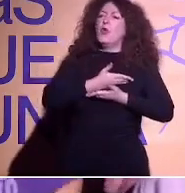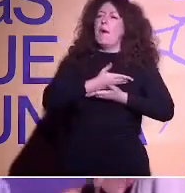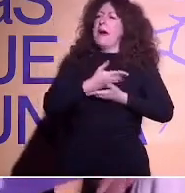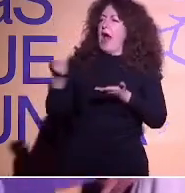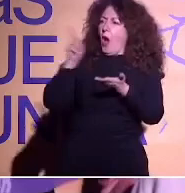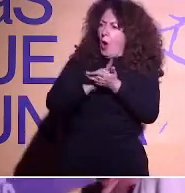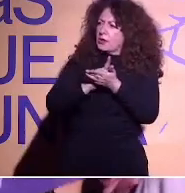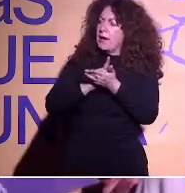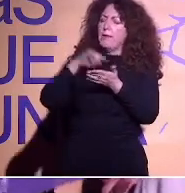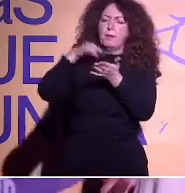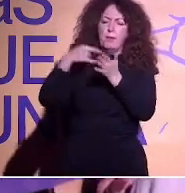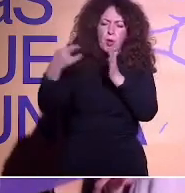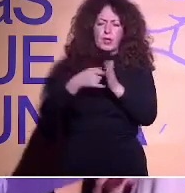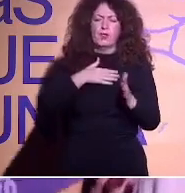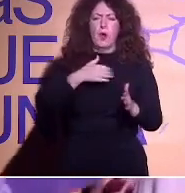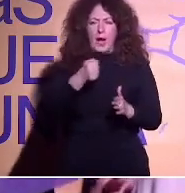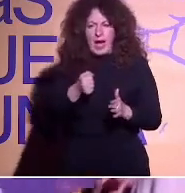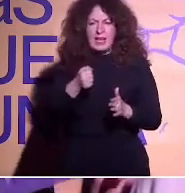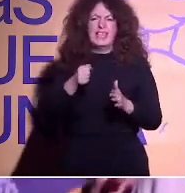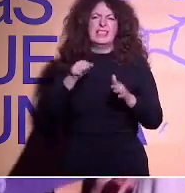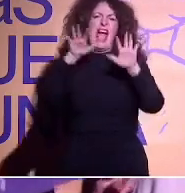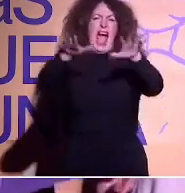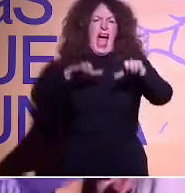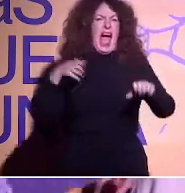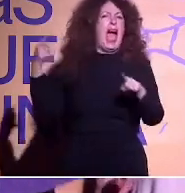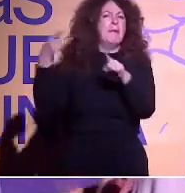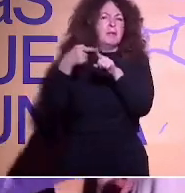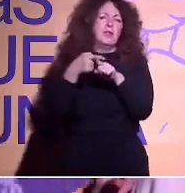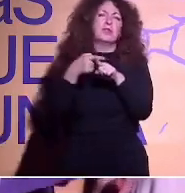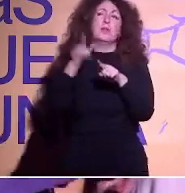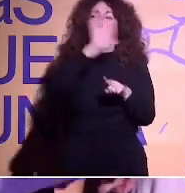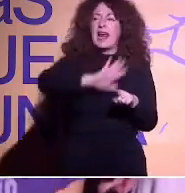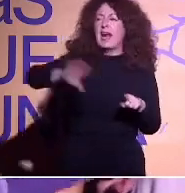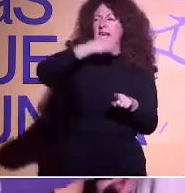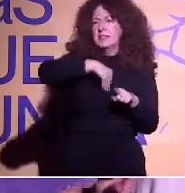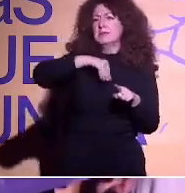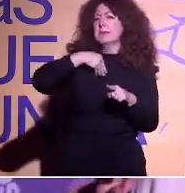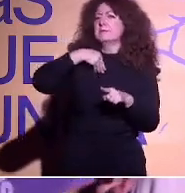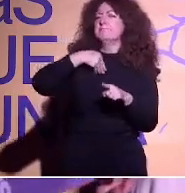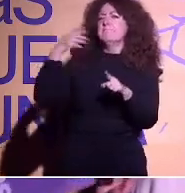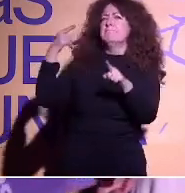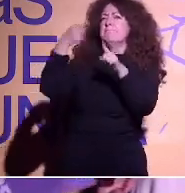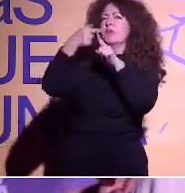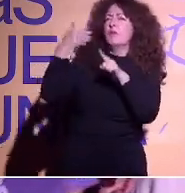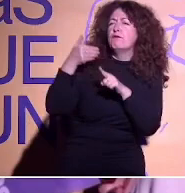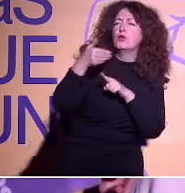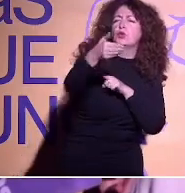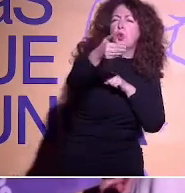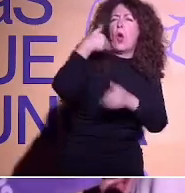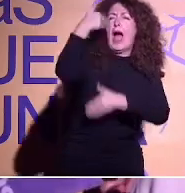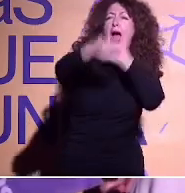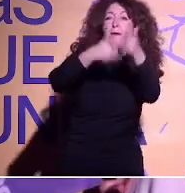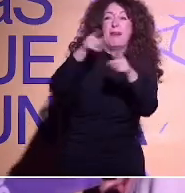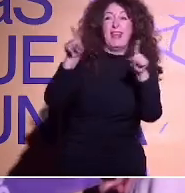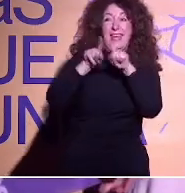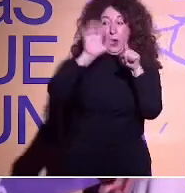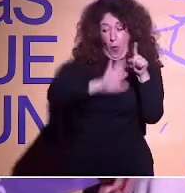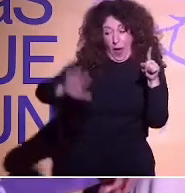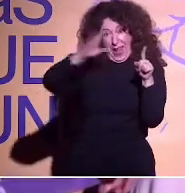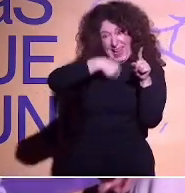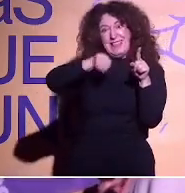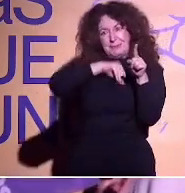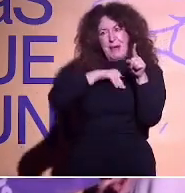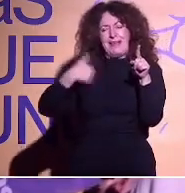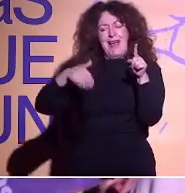valiente ambicioso que haga avanzar a España hacia el futuro igual que has hecho avanzar a nuestro país en